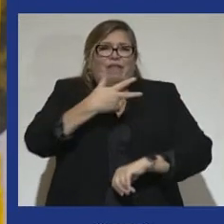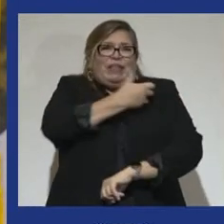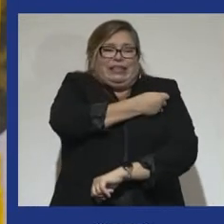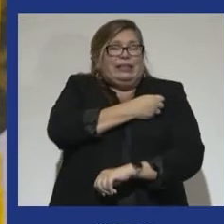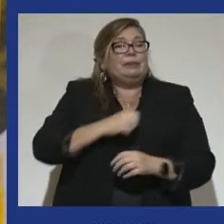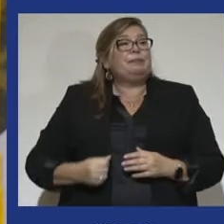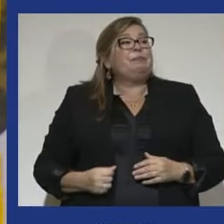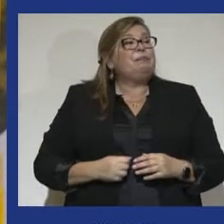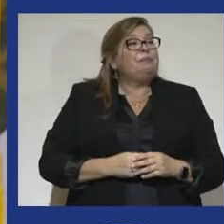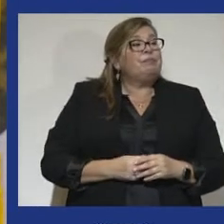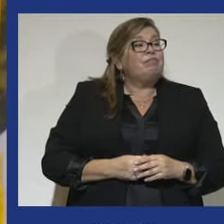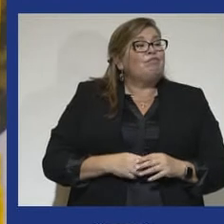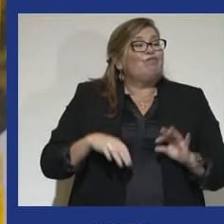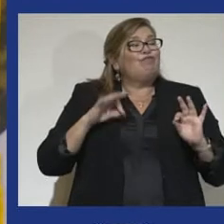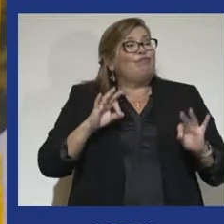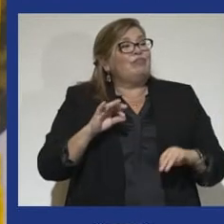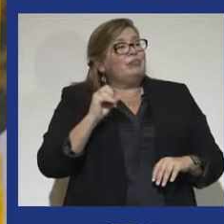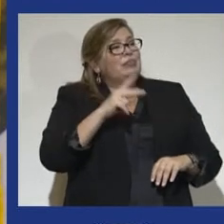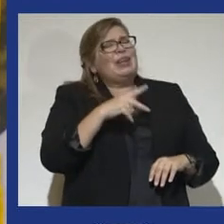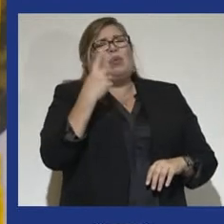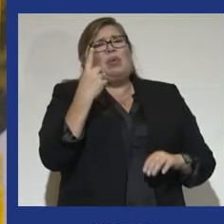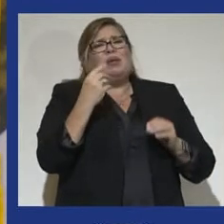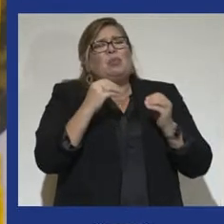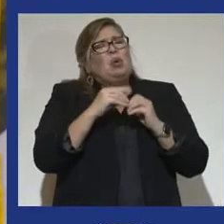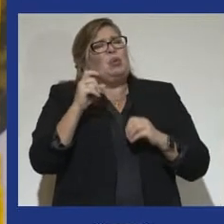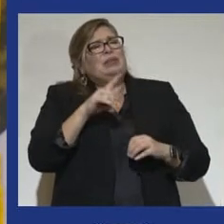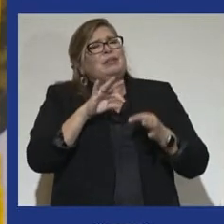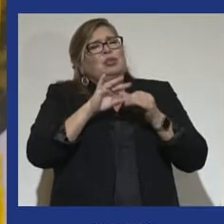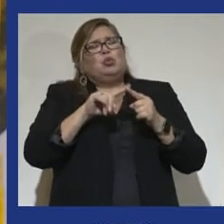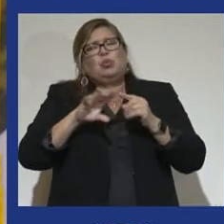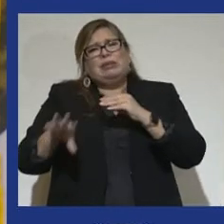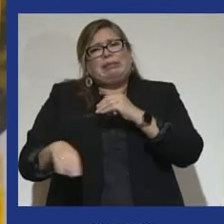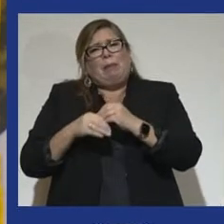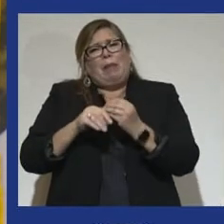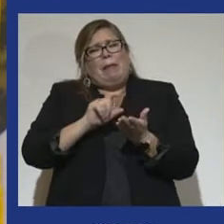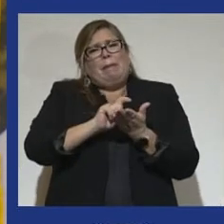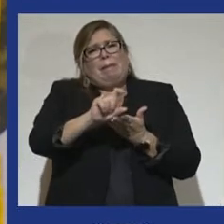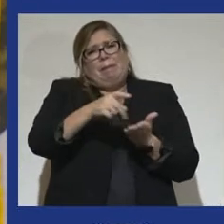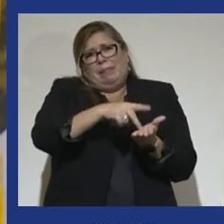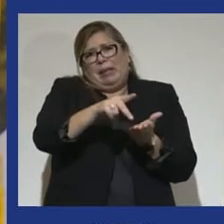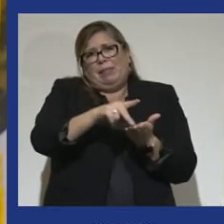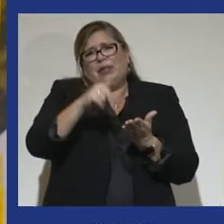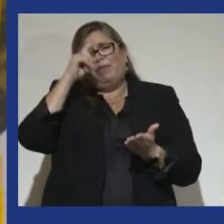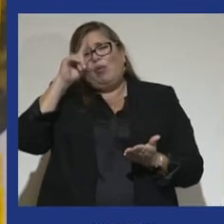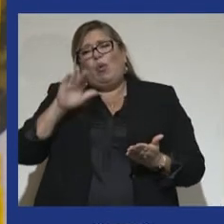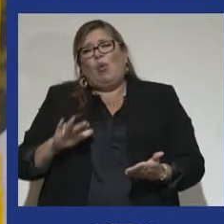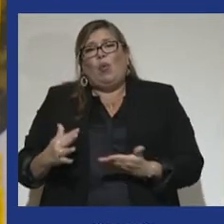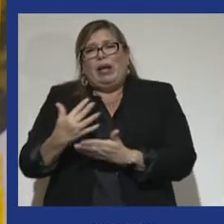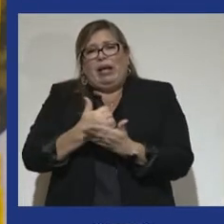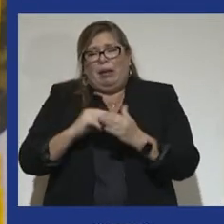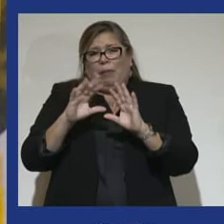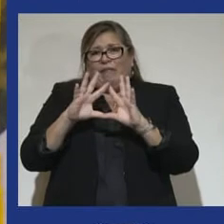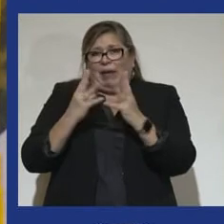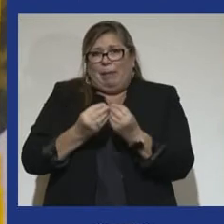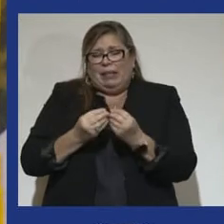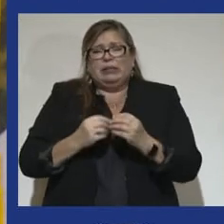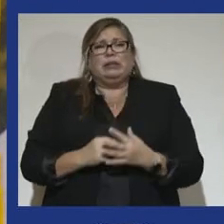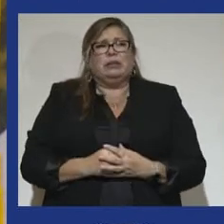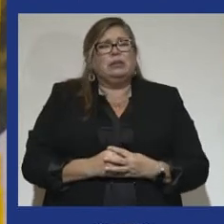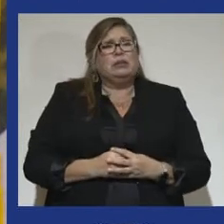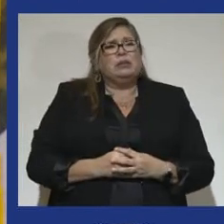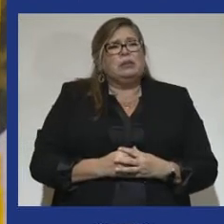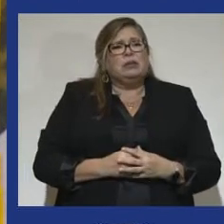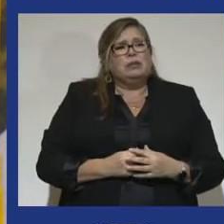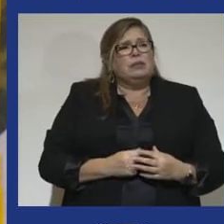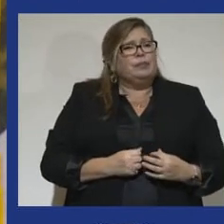y una pregunta más acerca de los pagos suplementarios que se pagarán a personas de bajos